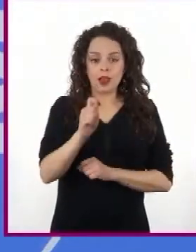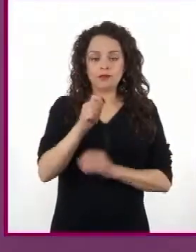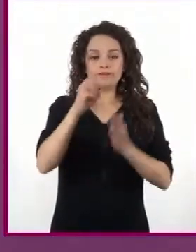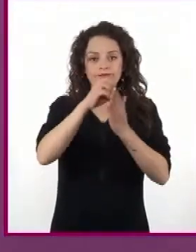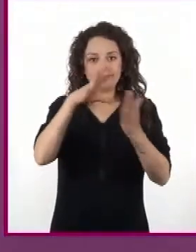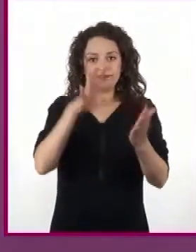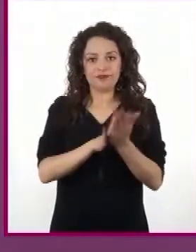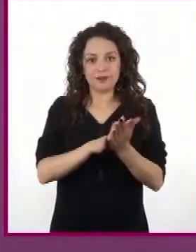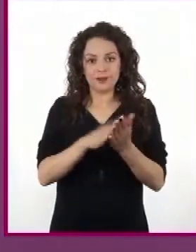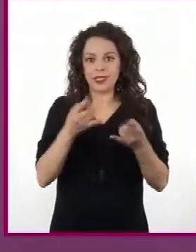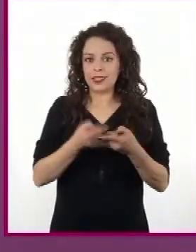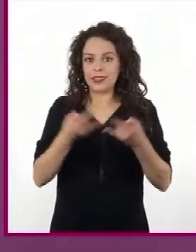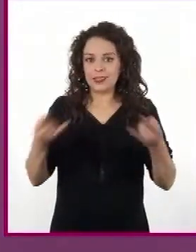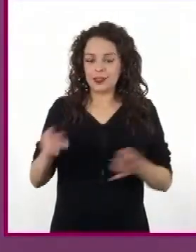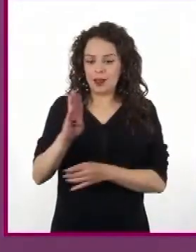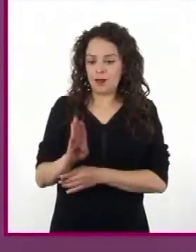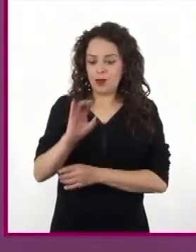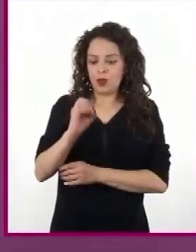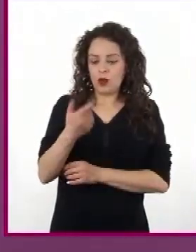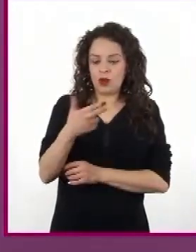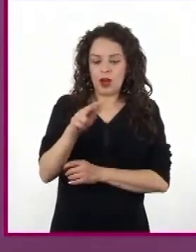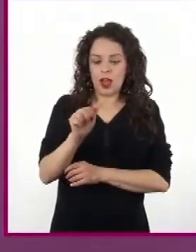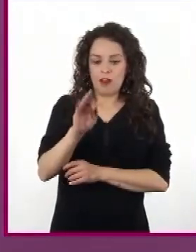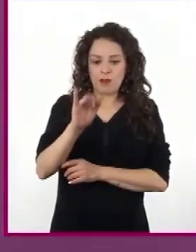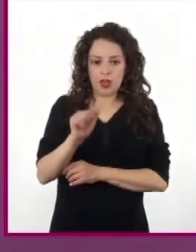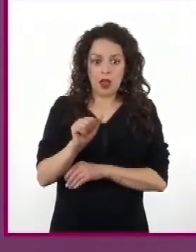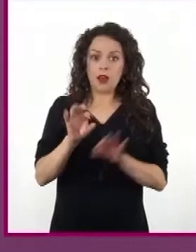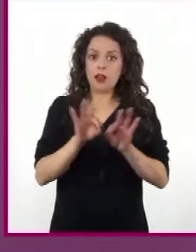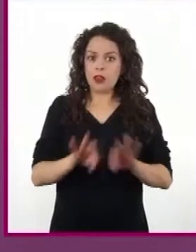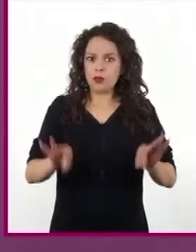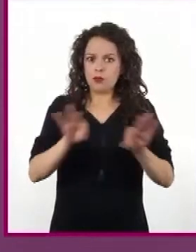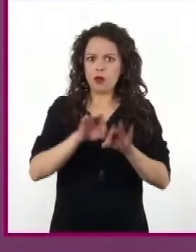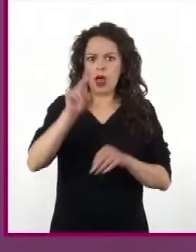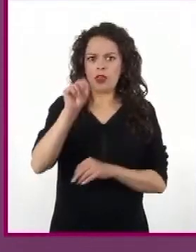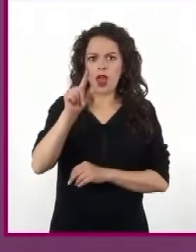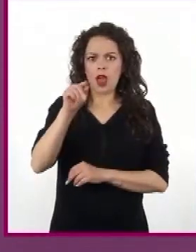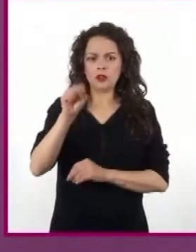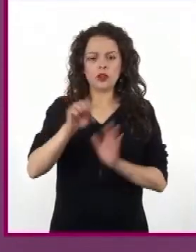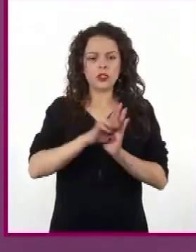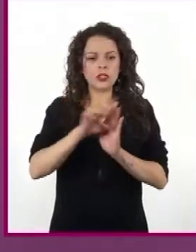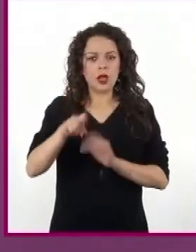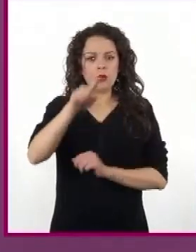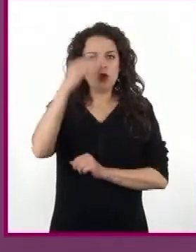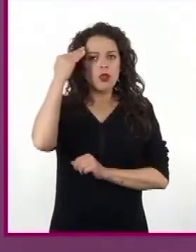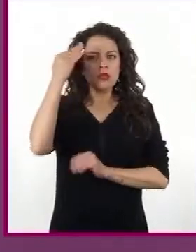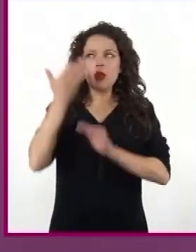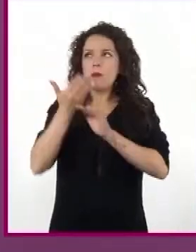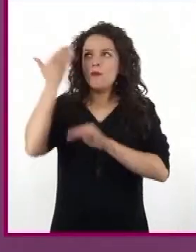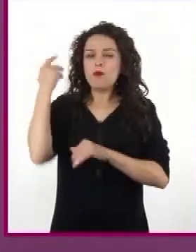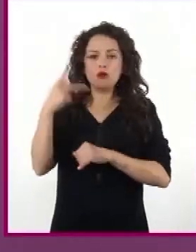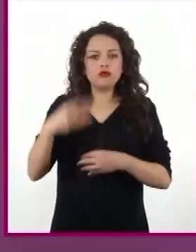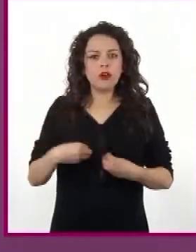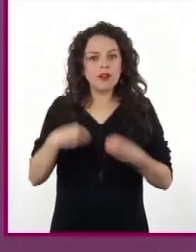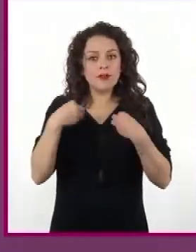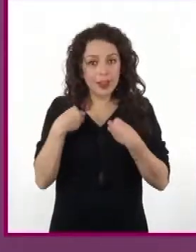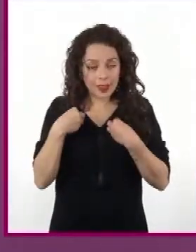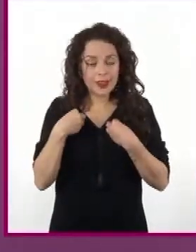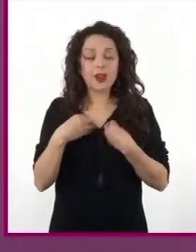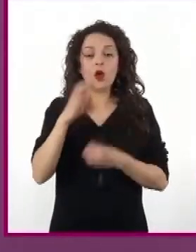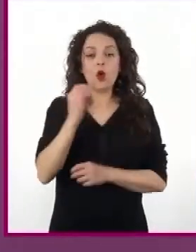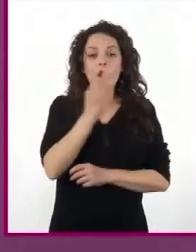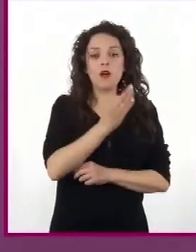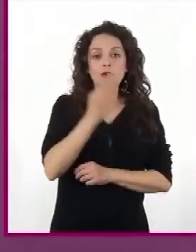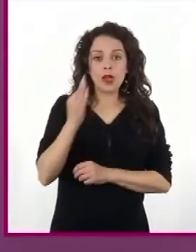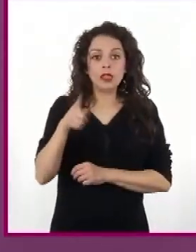biografía. Es importante recabar ciertos datos como la época en que vivieron o las fechas en que nuestros personajes